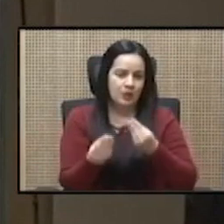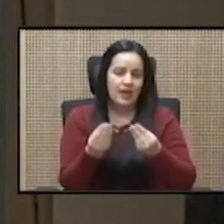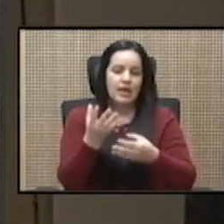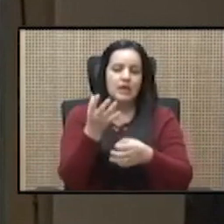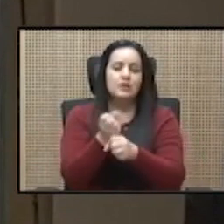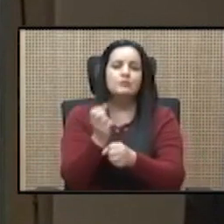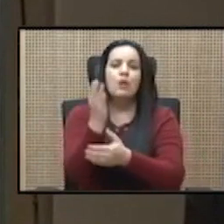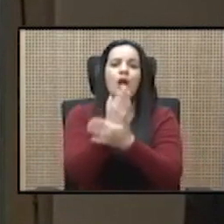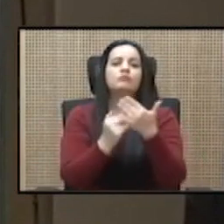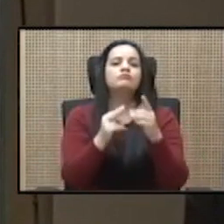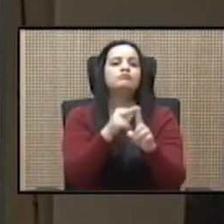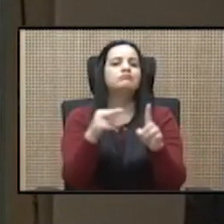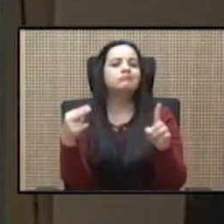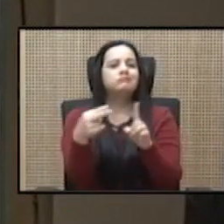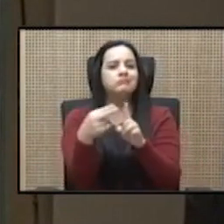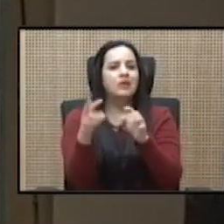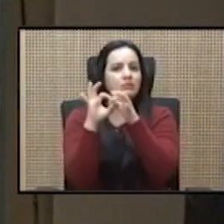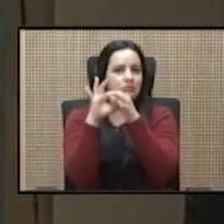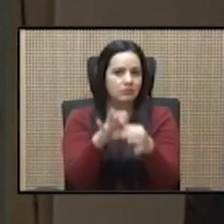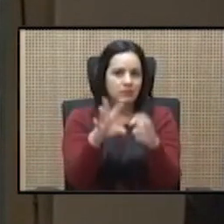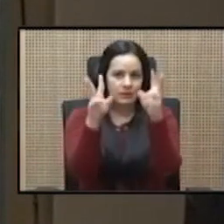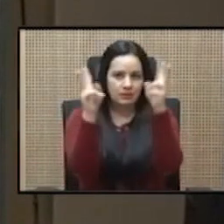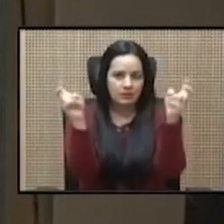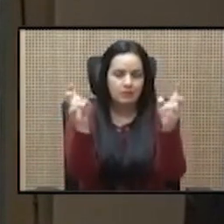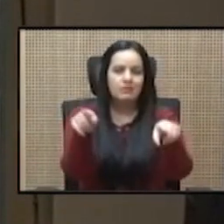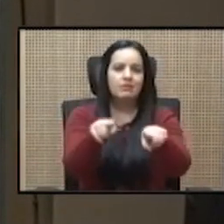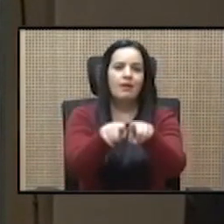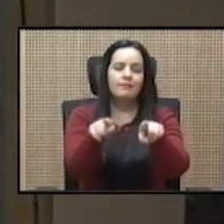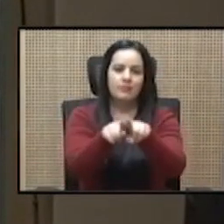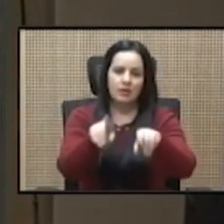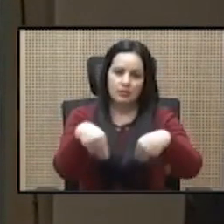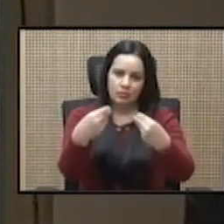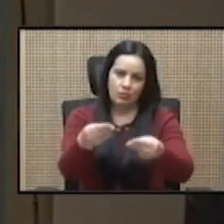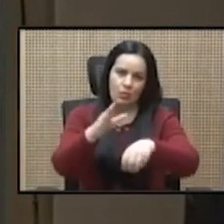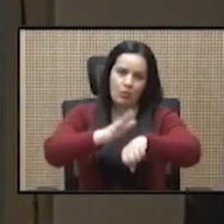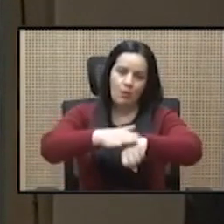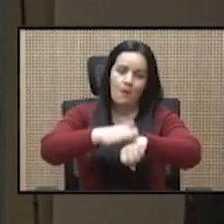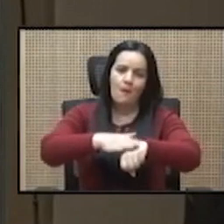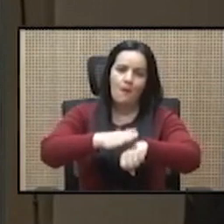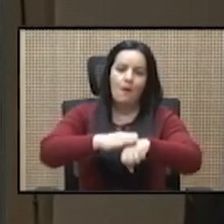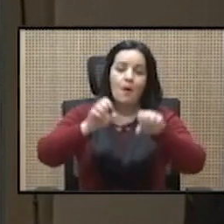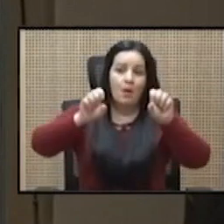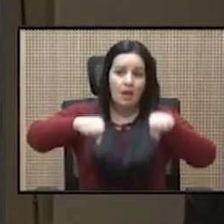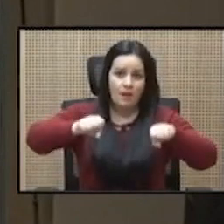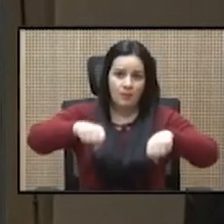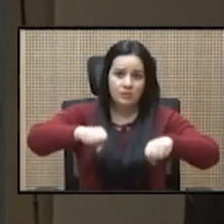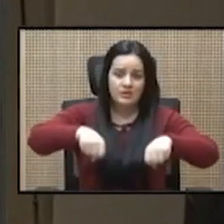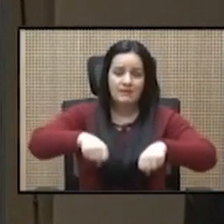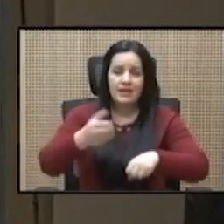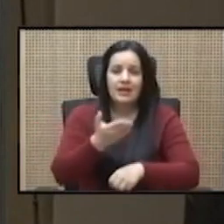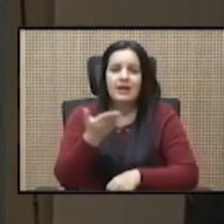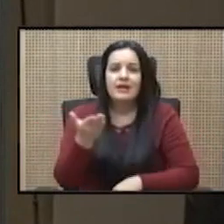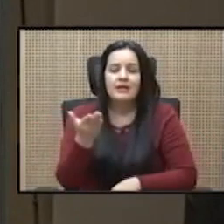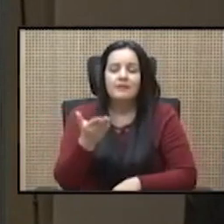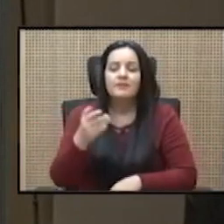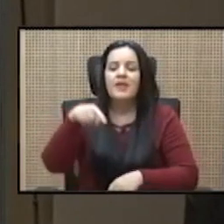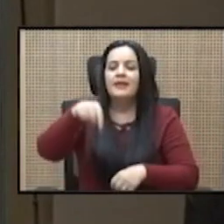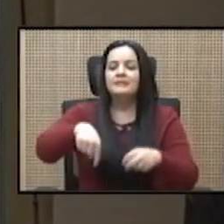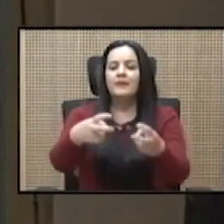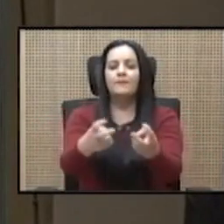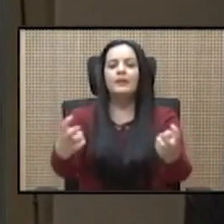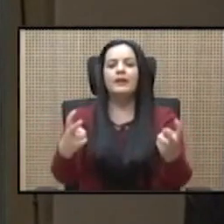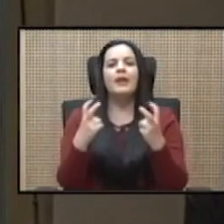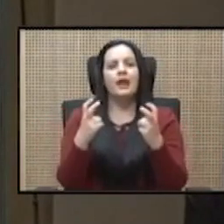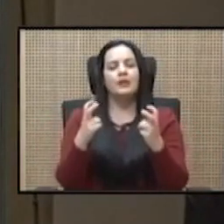alguna expectativa con relación al tema, pero también facultó la posibilidad de que este plenario tomase